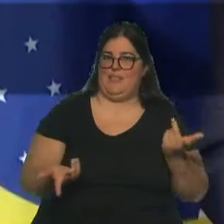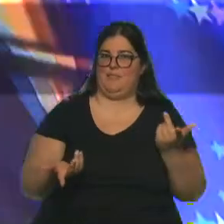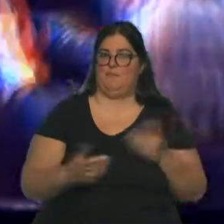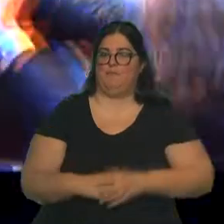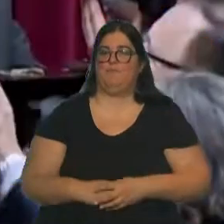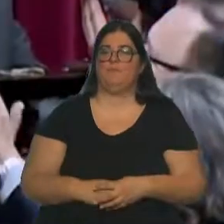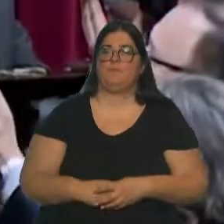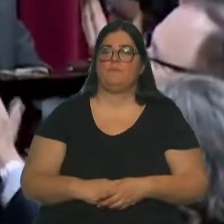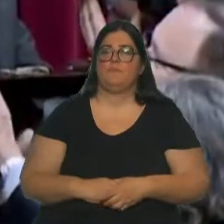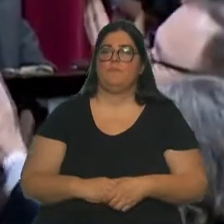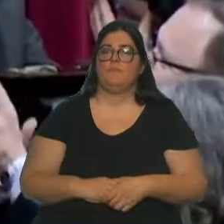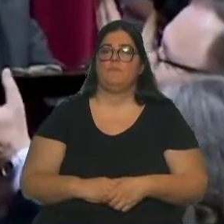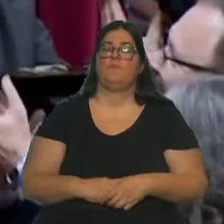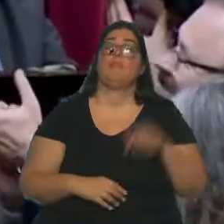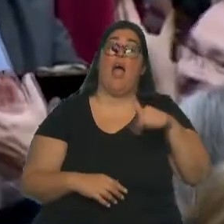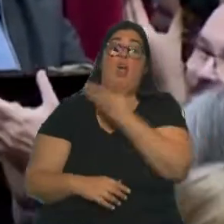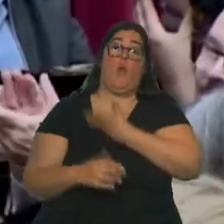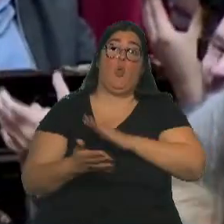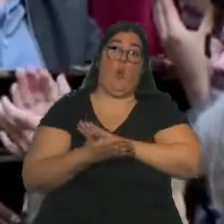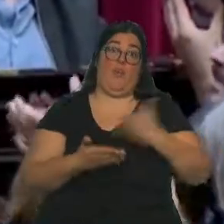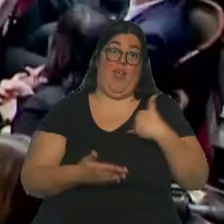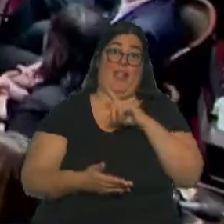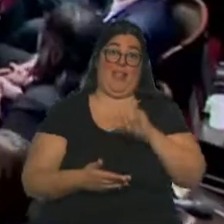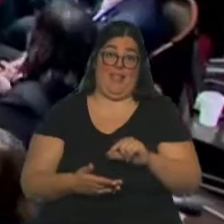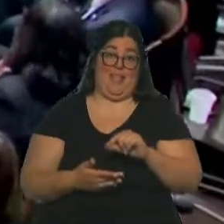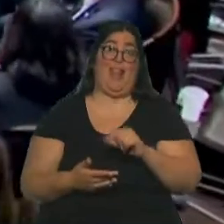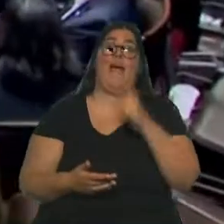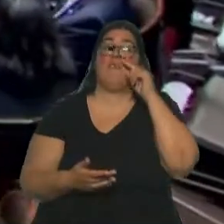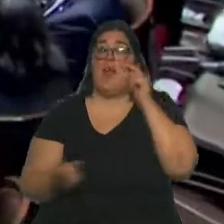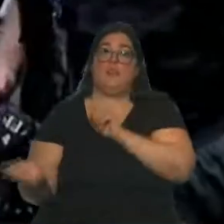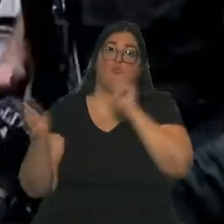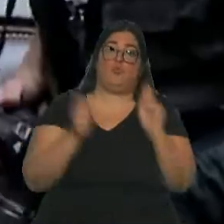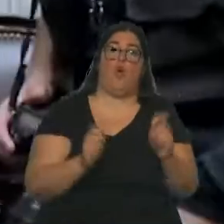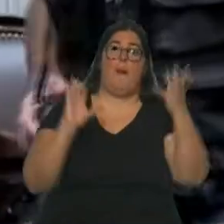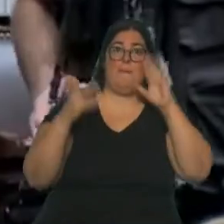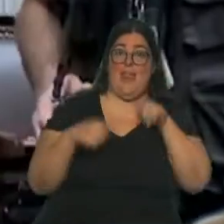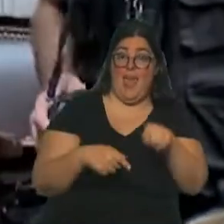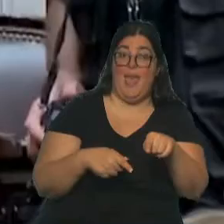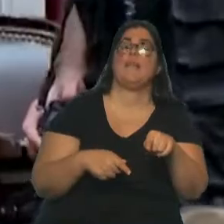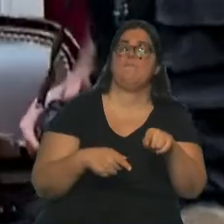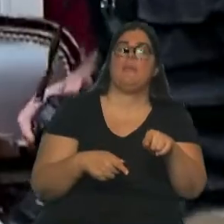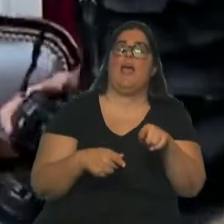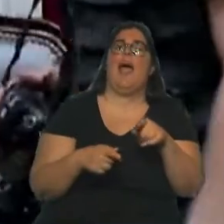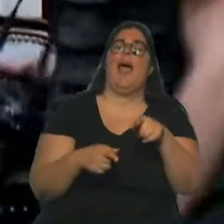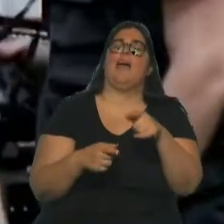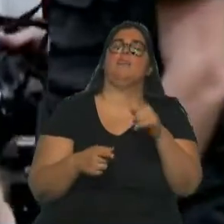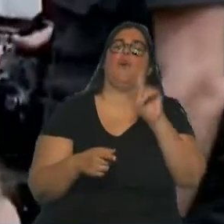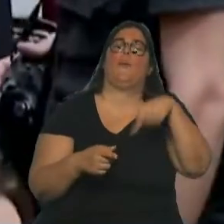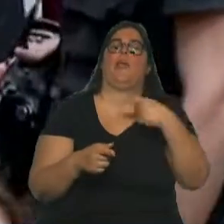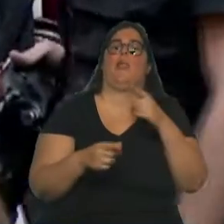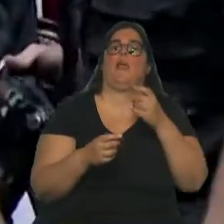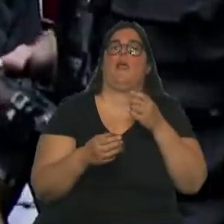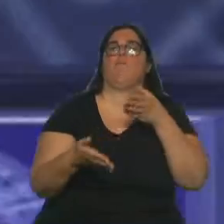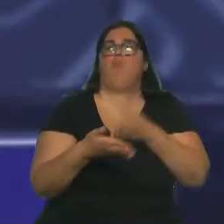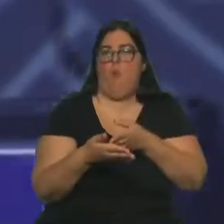franceses. El cambio de gobierno en Argentina, que pasa de Alberto Fernández a Javier Milei, también contribuyó a frenar la